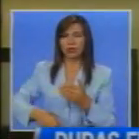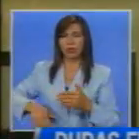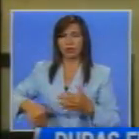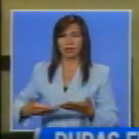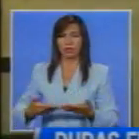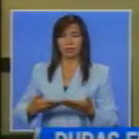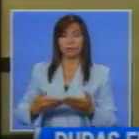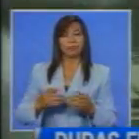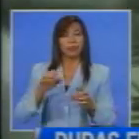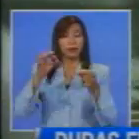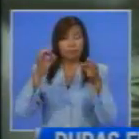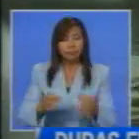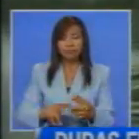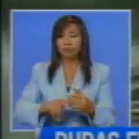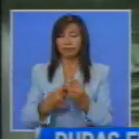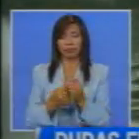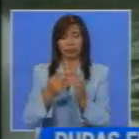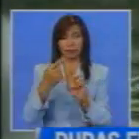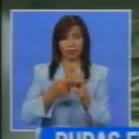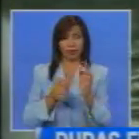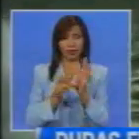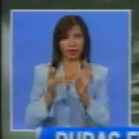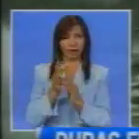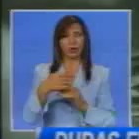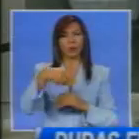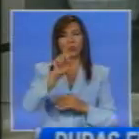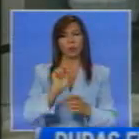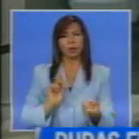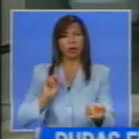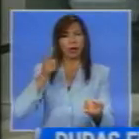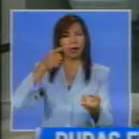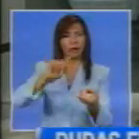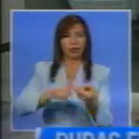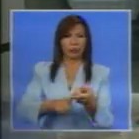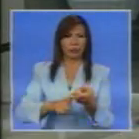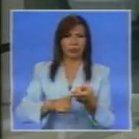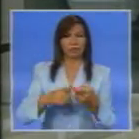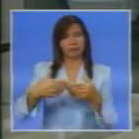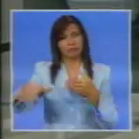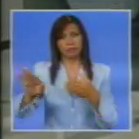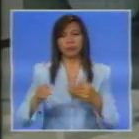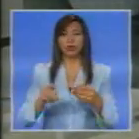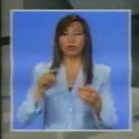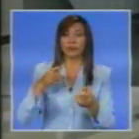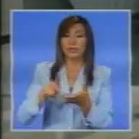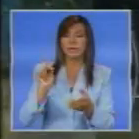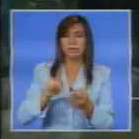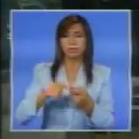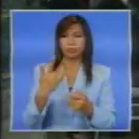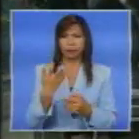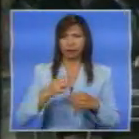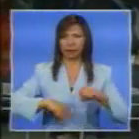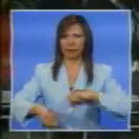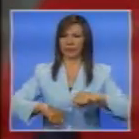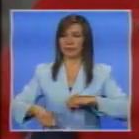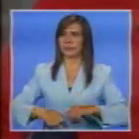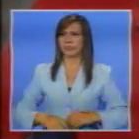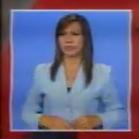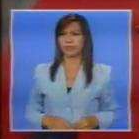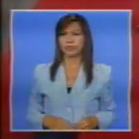desde el 1 de abril y su pago deberá efectuarse hasta el 15 de mayo. Dayana Monroy, 24 horas.